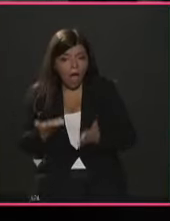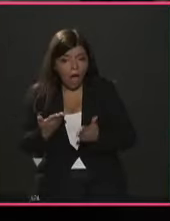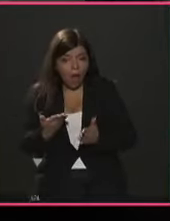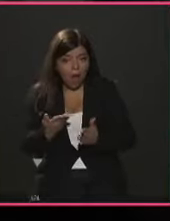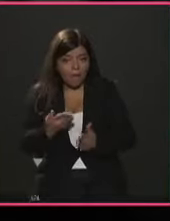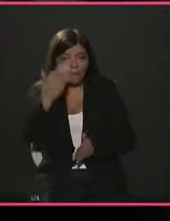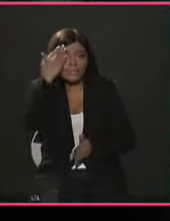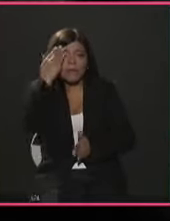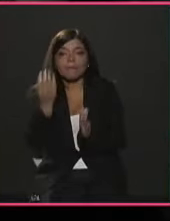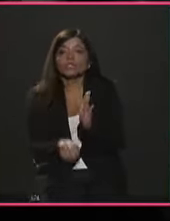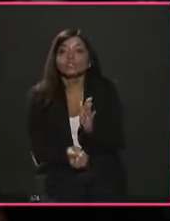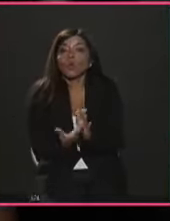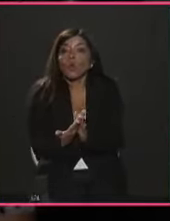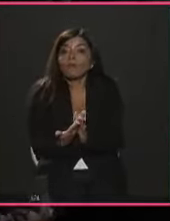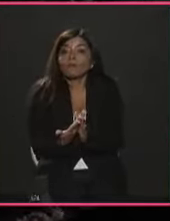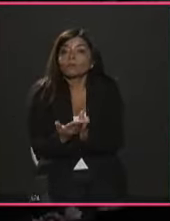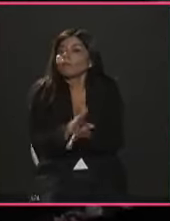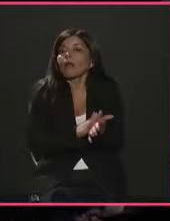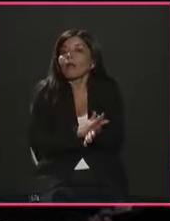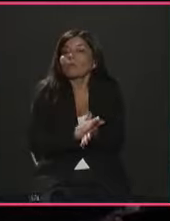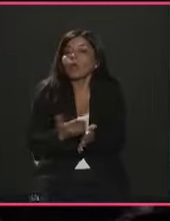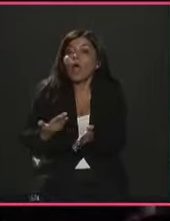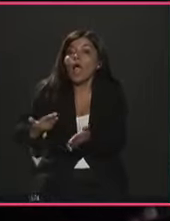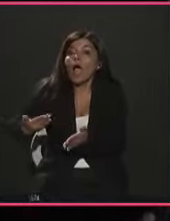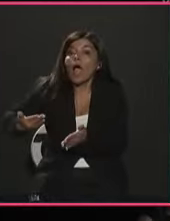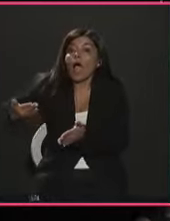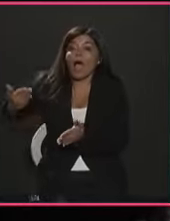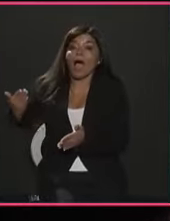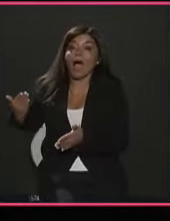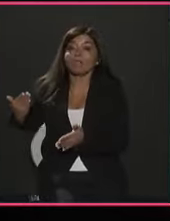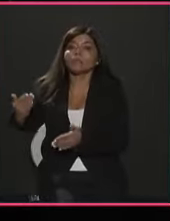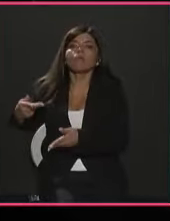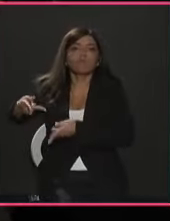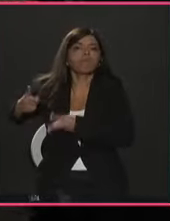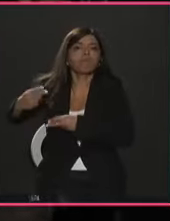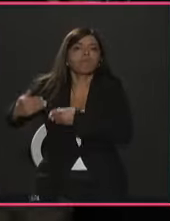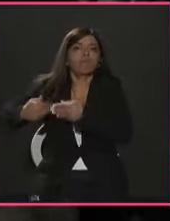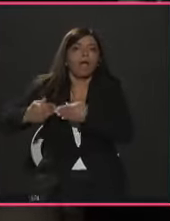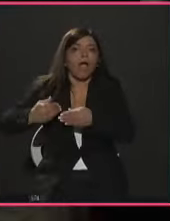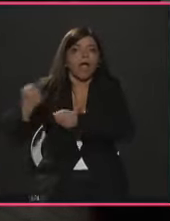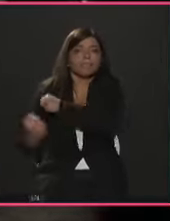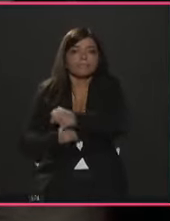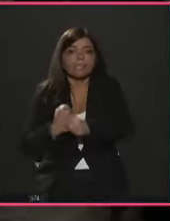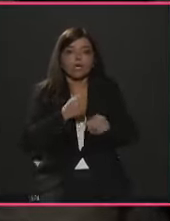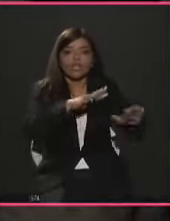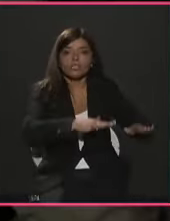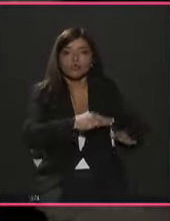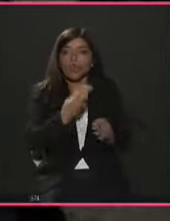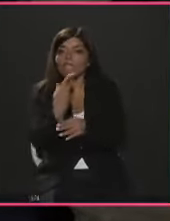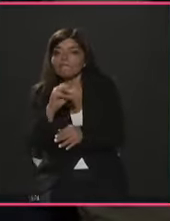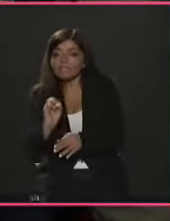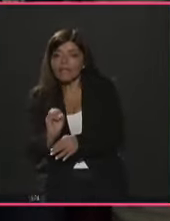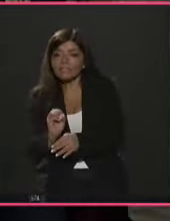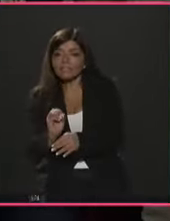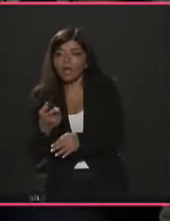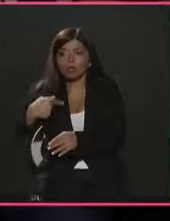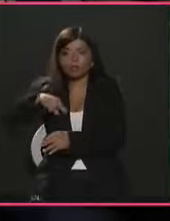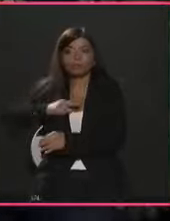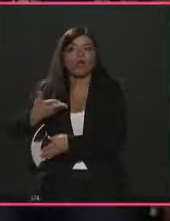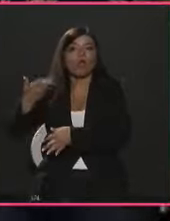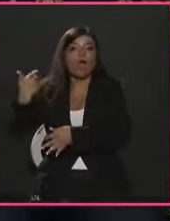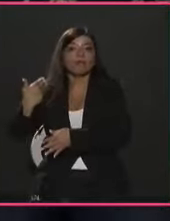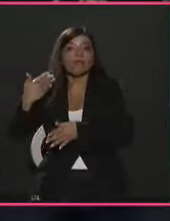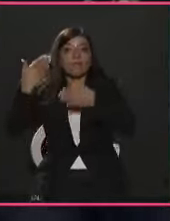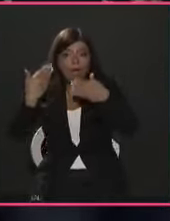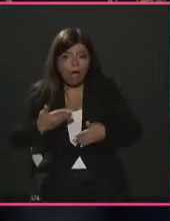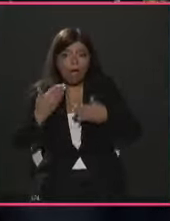nuevo porque el pensamiento de ayer sirvió y permitió avanzar el siglo X y XX somos hijos de ese pensamiento pero hoy día viene